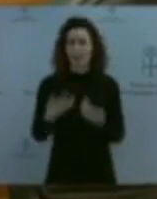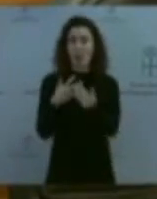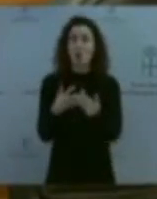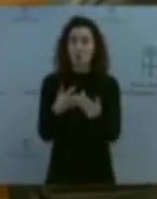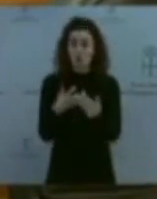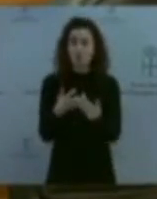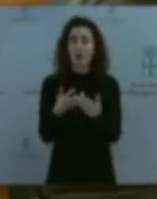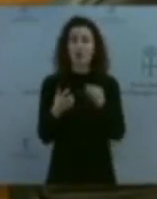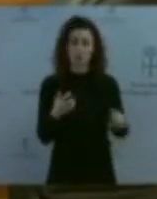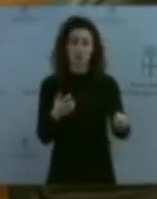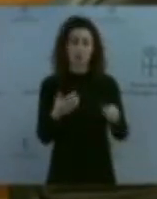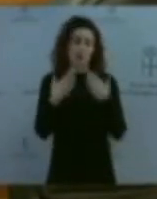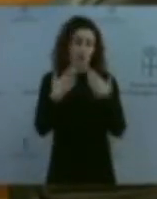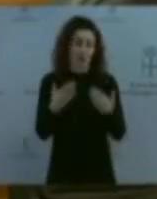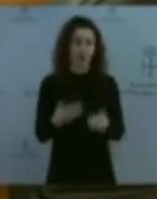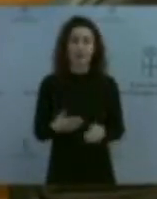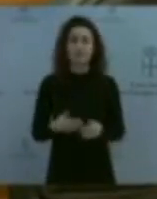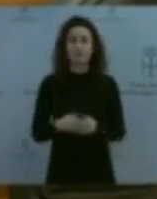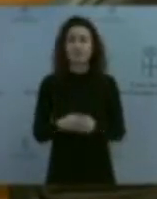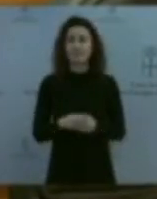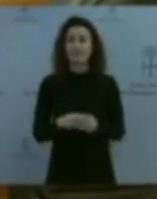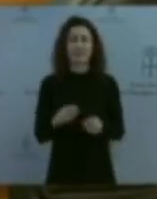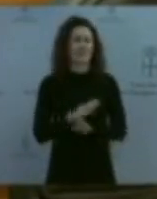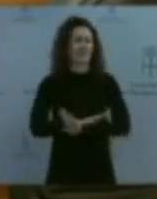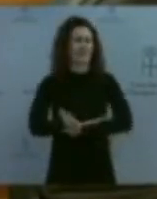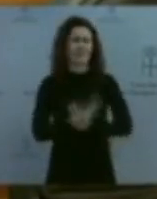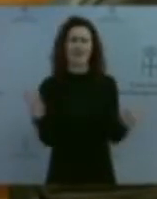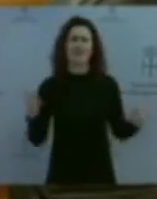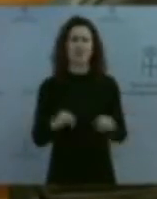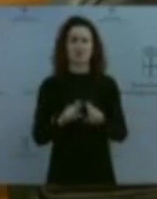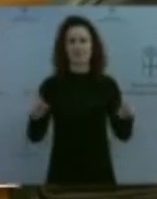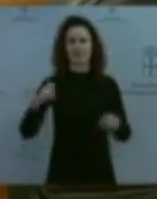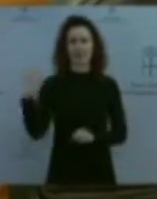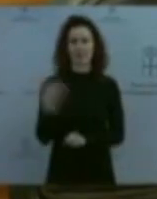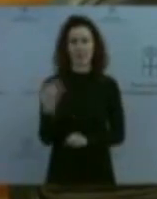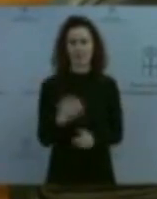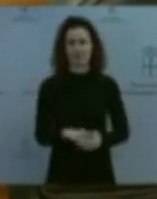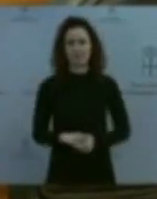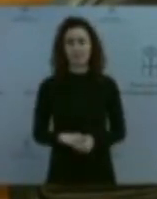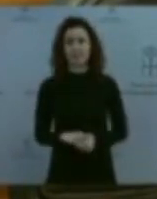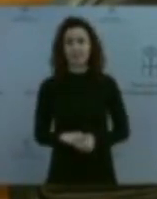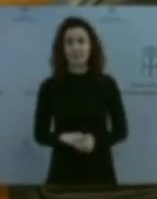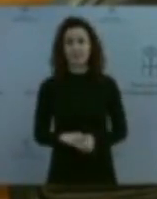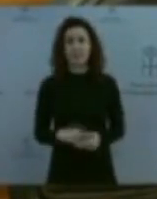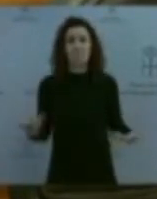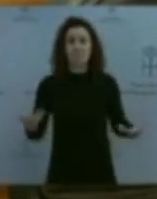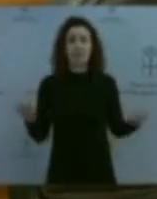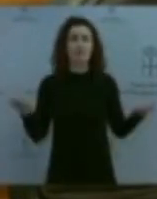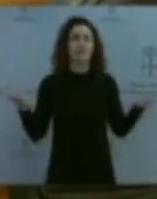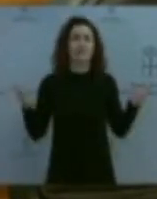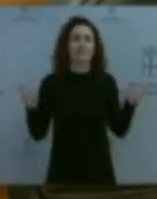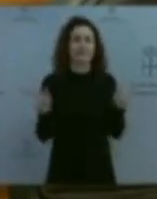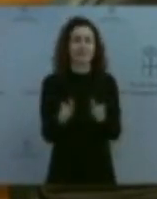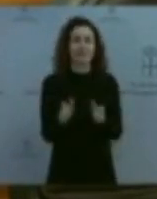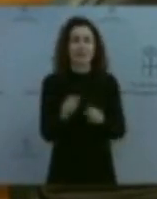a los recortes en la empresa. Mire, solo desde una concepción reduccionista de lo que es el Estado se podría dudar de que el sector público ha